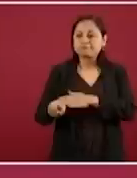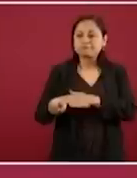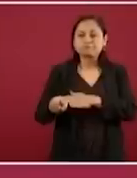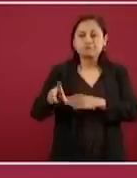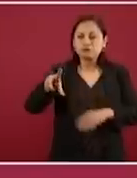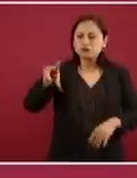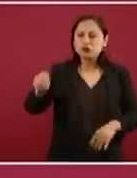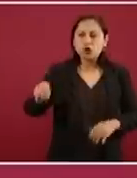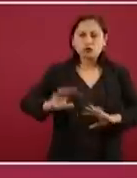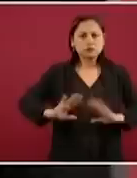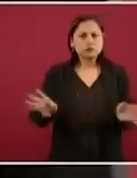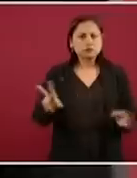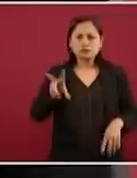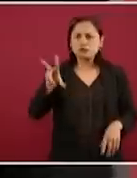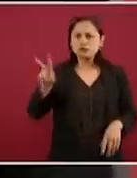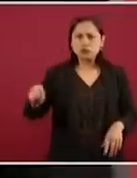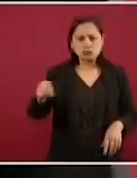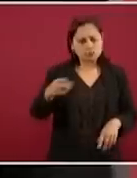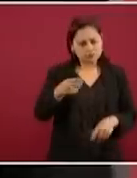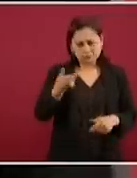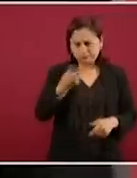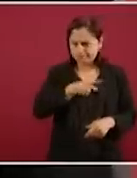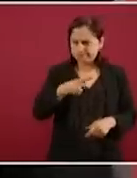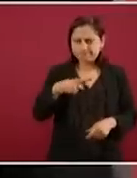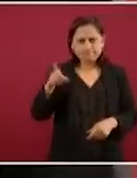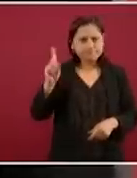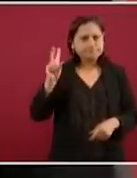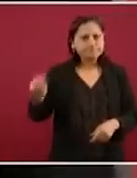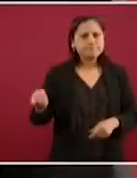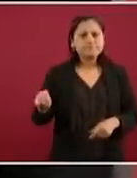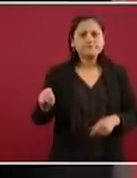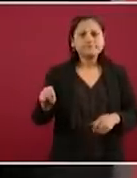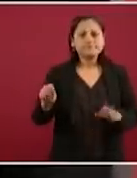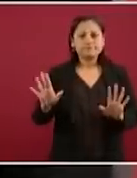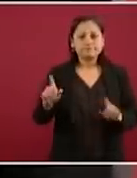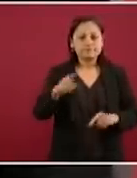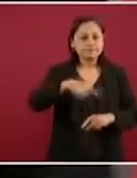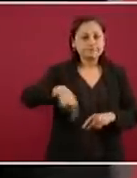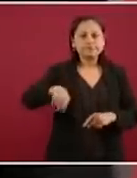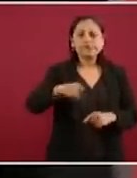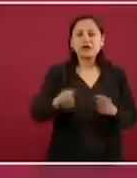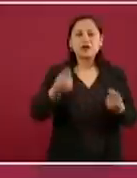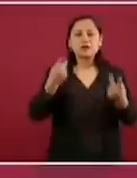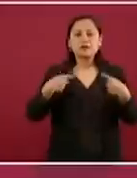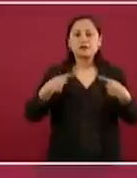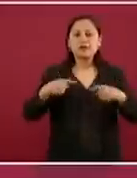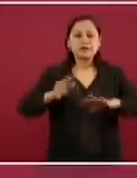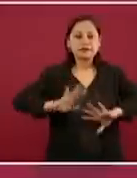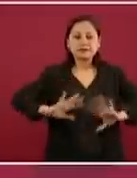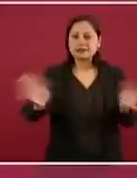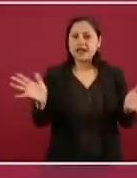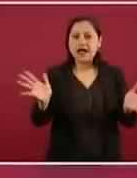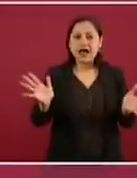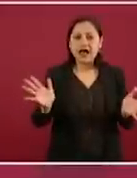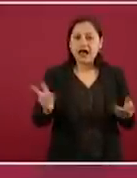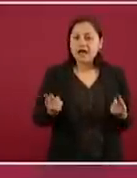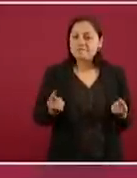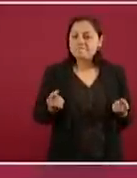Y hay una rebelión, pues yo apoyo esa rebelión, no den nada,